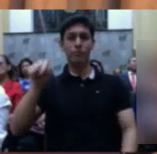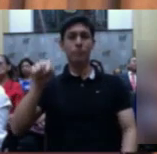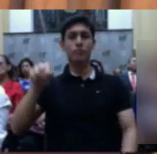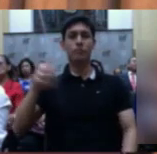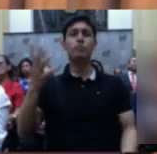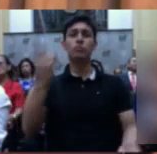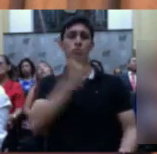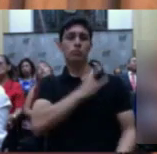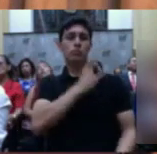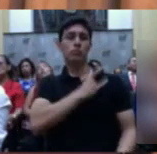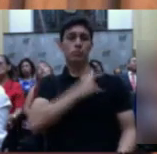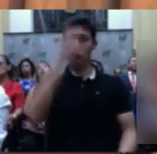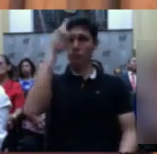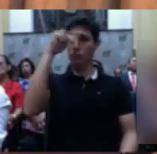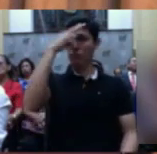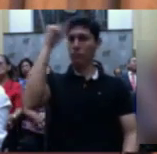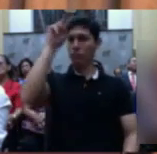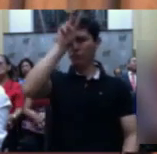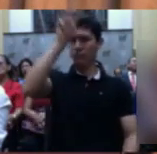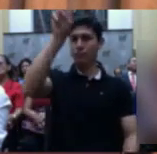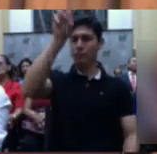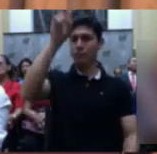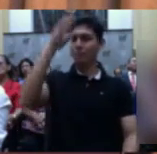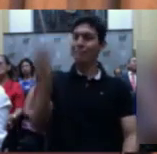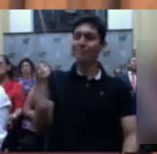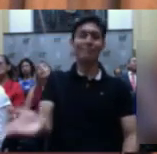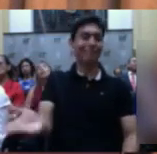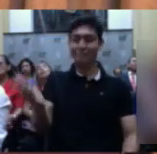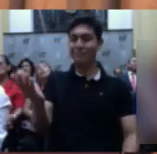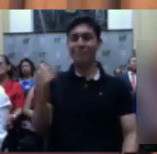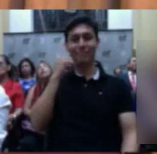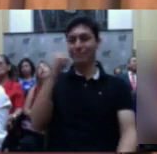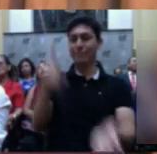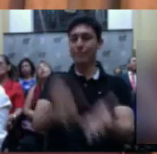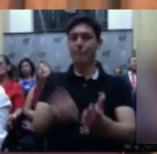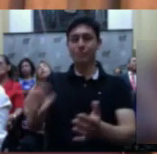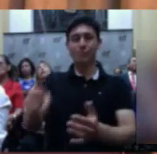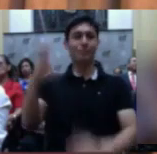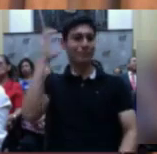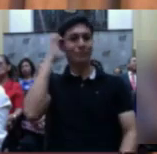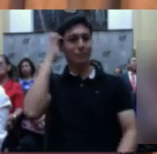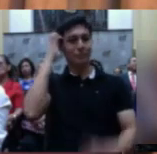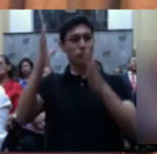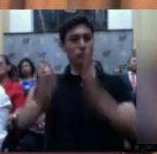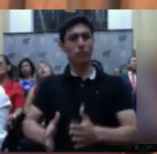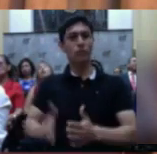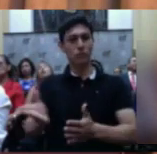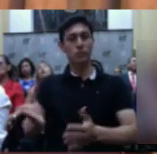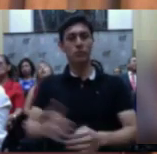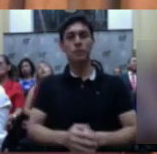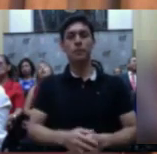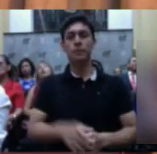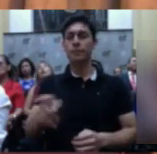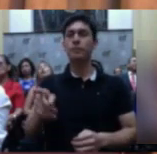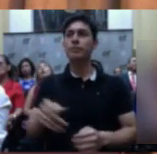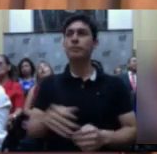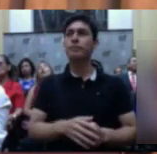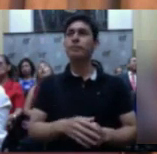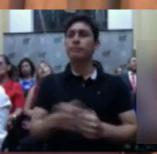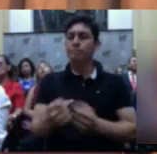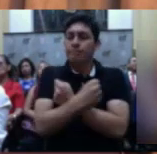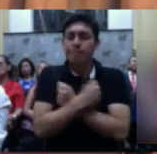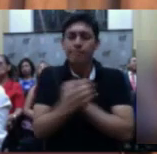Perú, notable vecino miraflorino, que encarna la importancia de las personas en nuestro querido